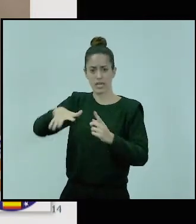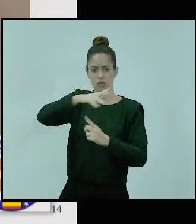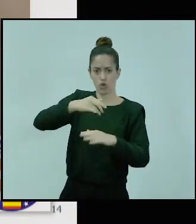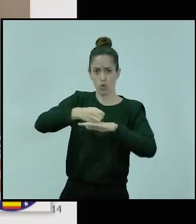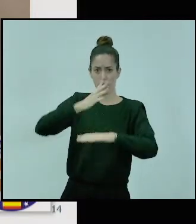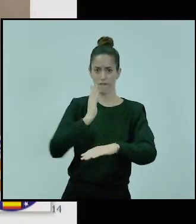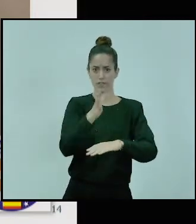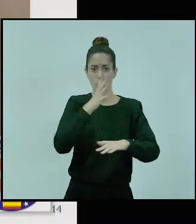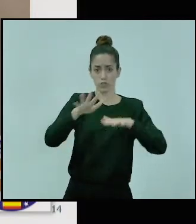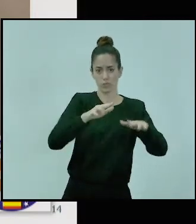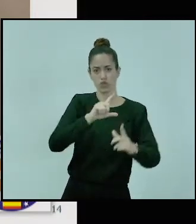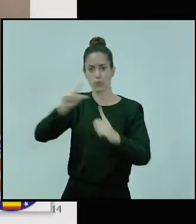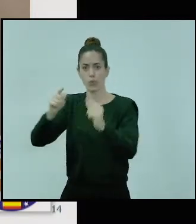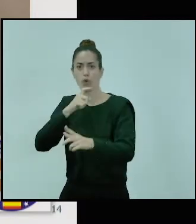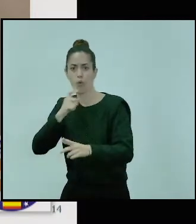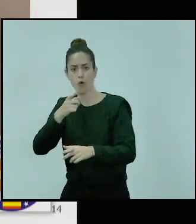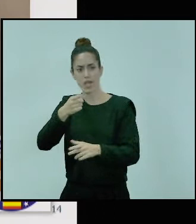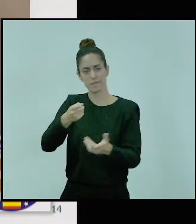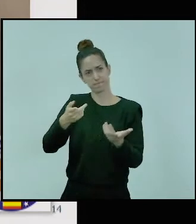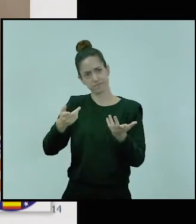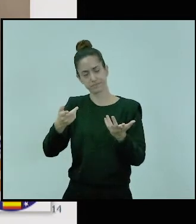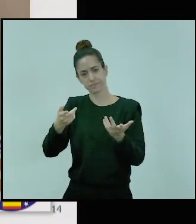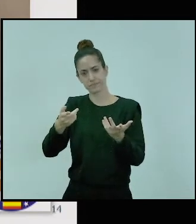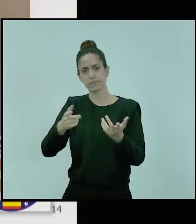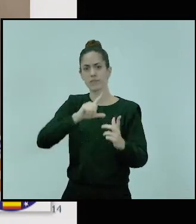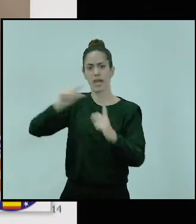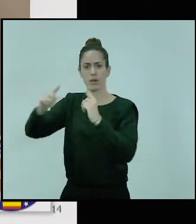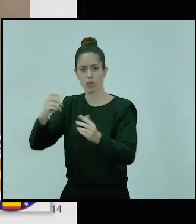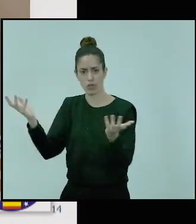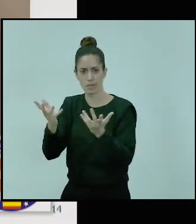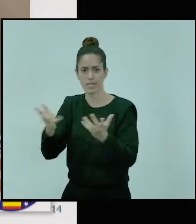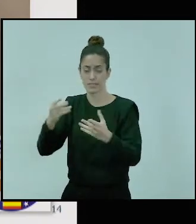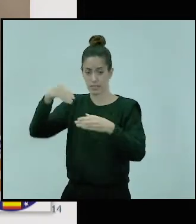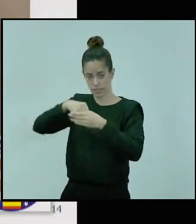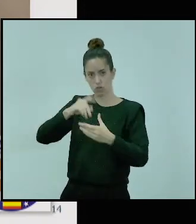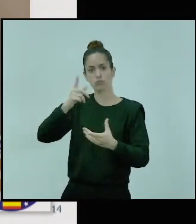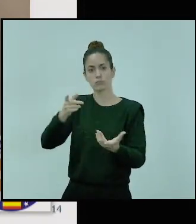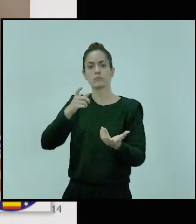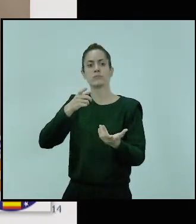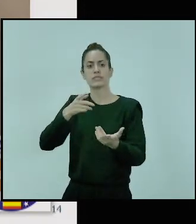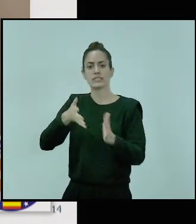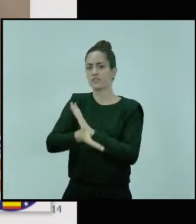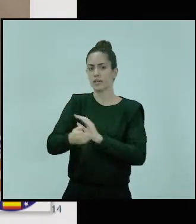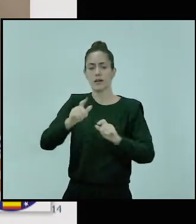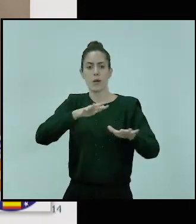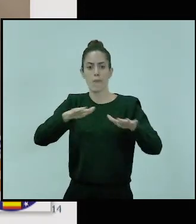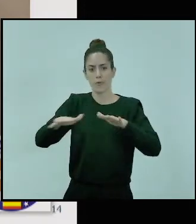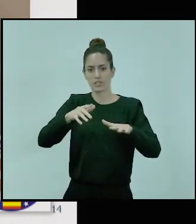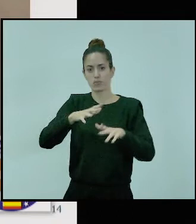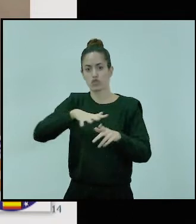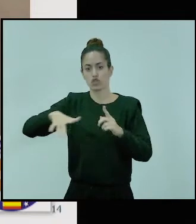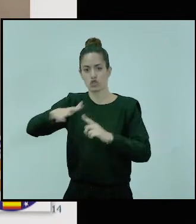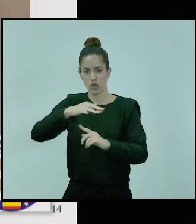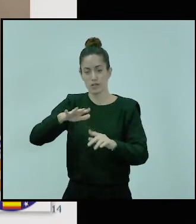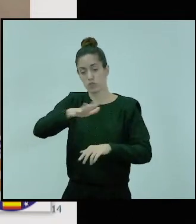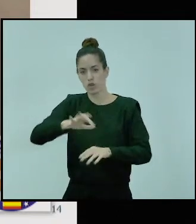urbanos afectados por terremotos, se produce una evacuación de la gente que hay en el interior, hay que moverse por dentro de estas zonas